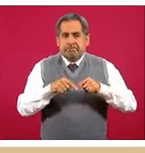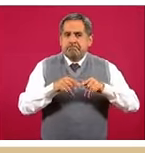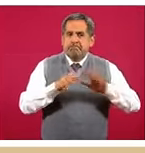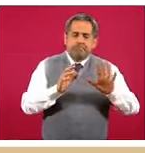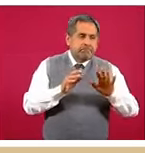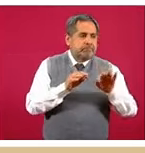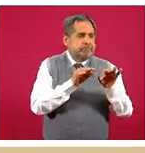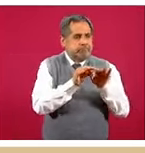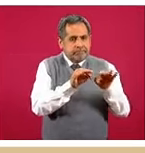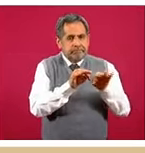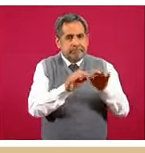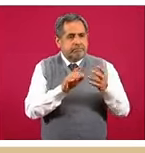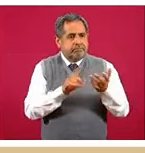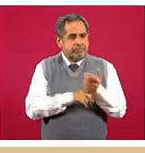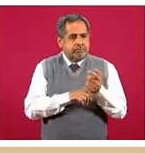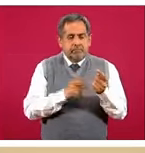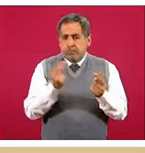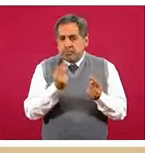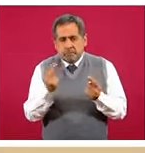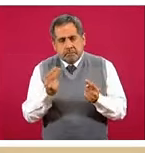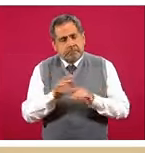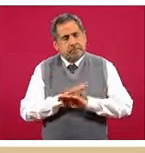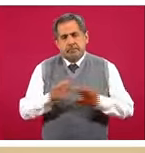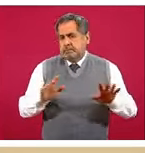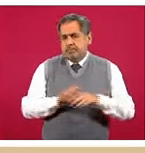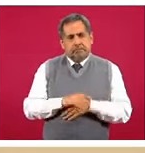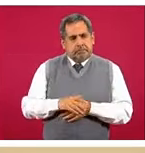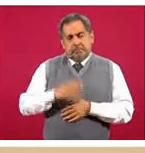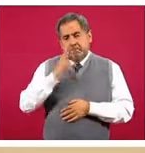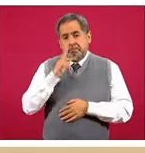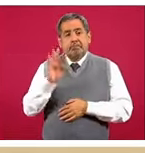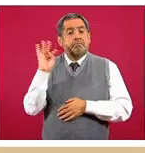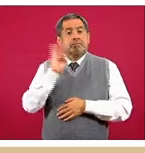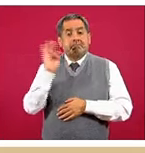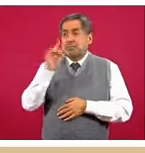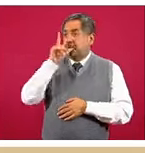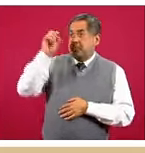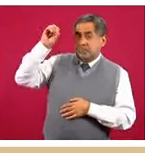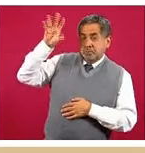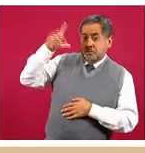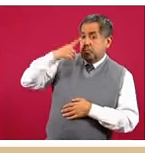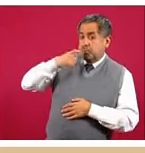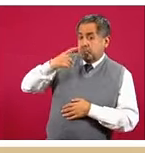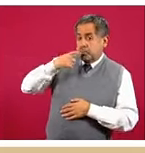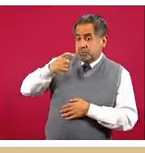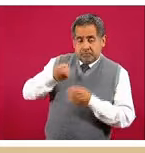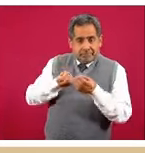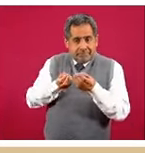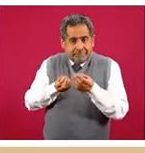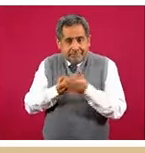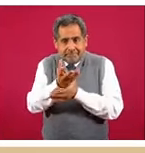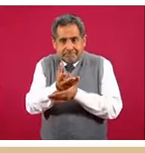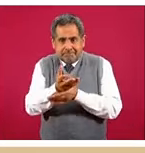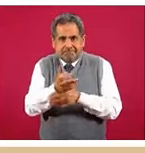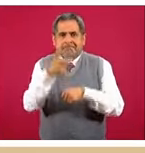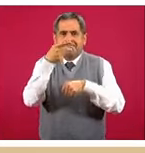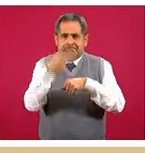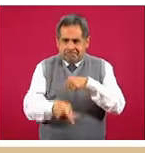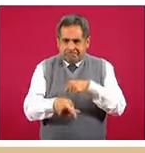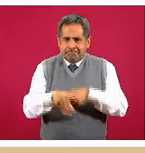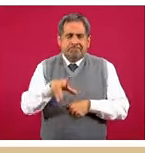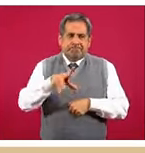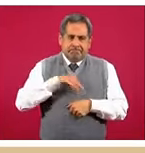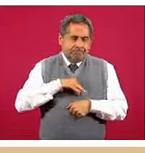esenciales o no necesarias, me pone en un mayor riesgo de enfermarme, de infectarme, sobre